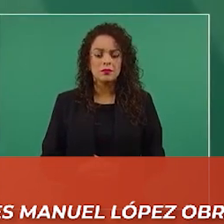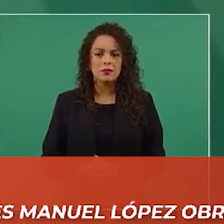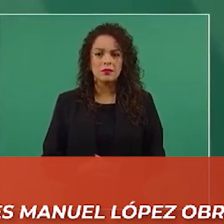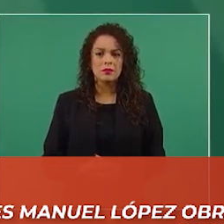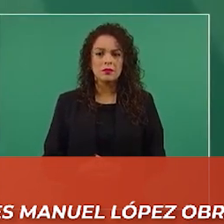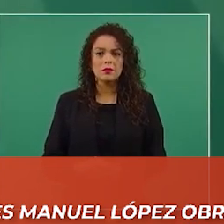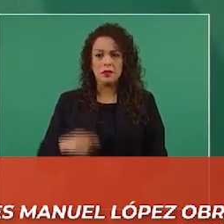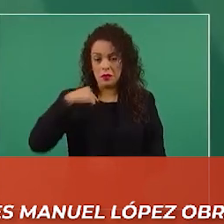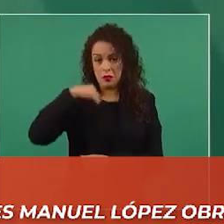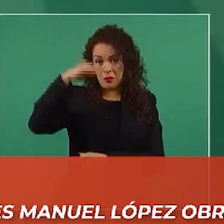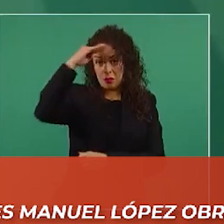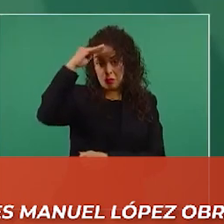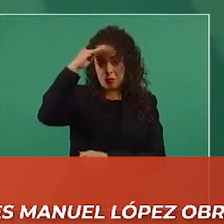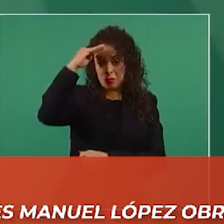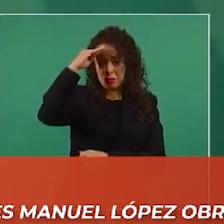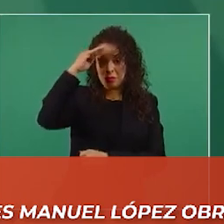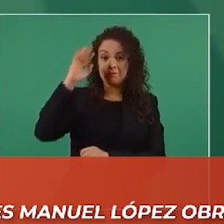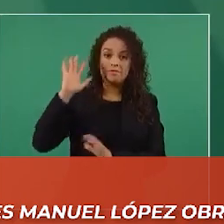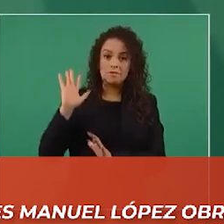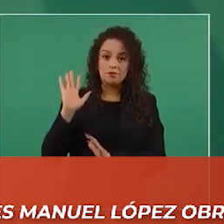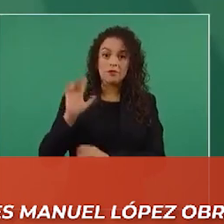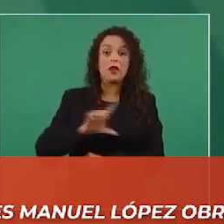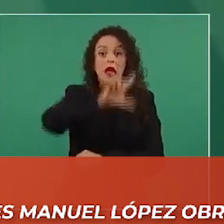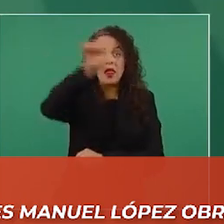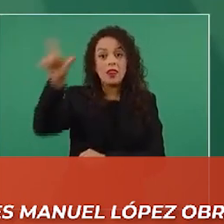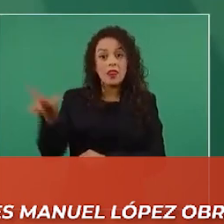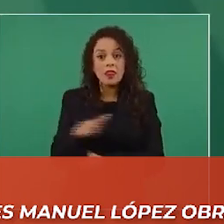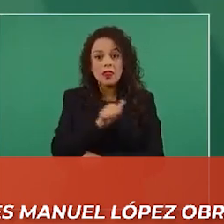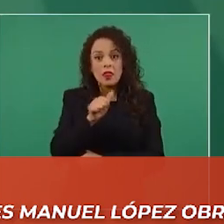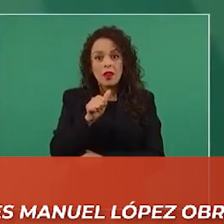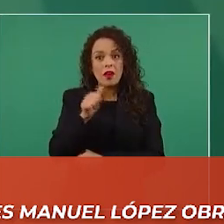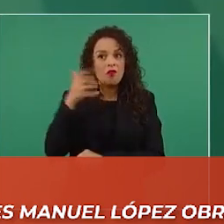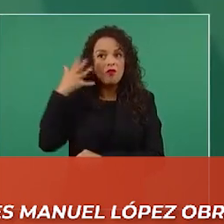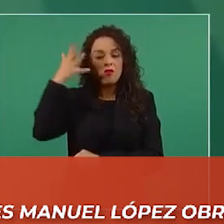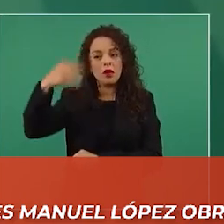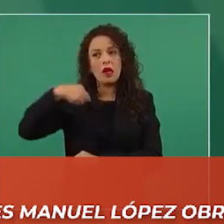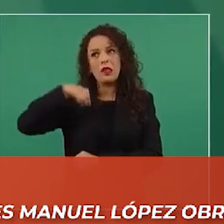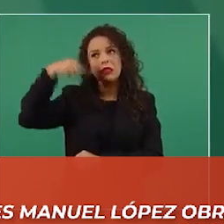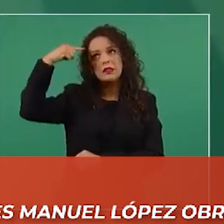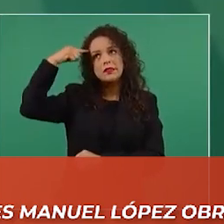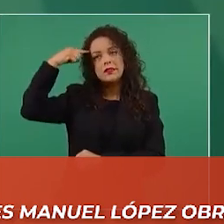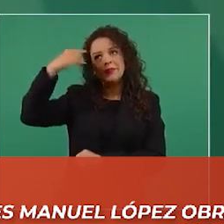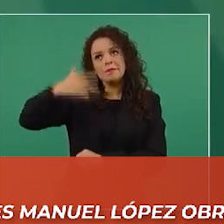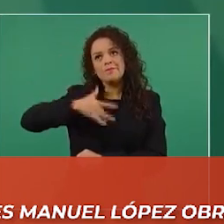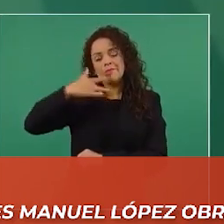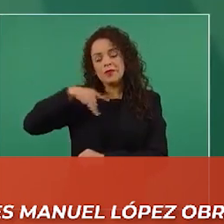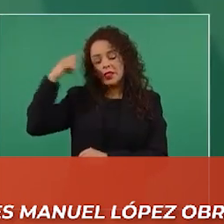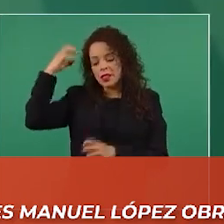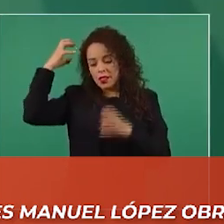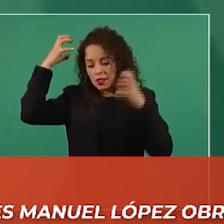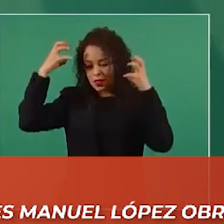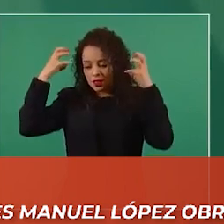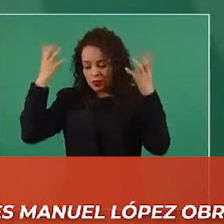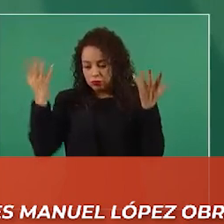con un remordimiento de conciencia. Es decir, ¿por qué no lo